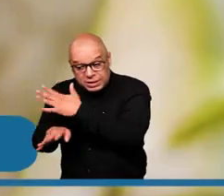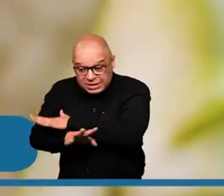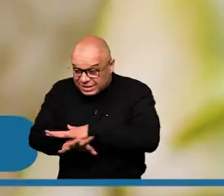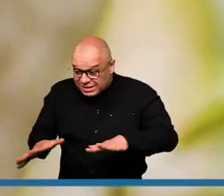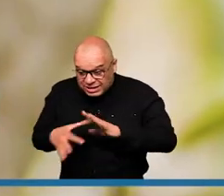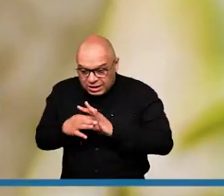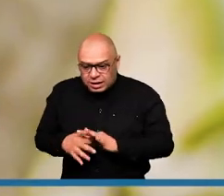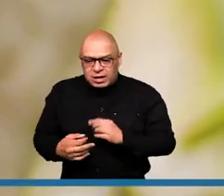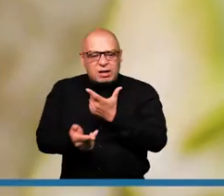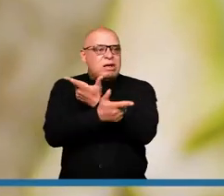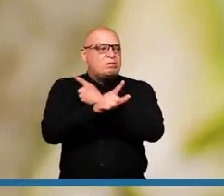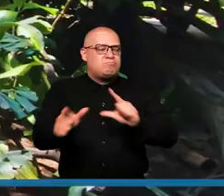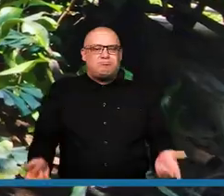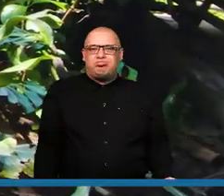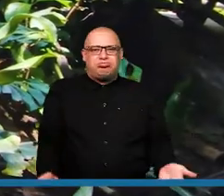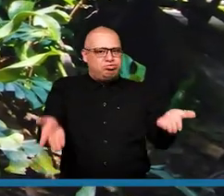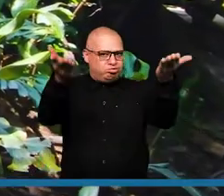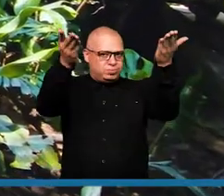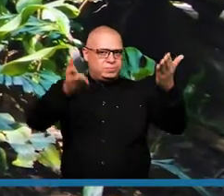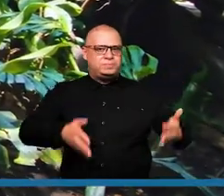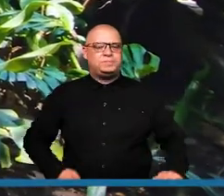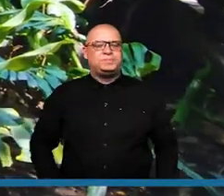poder ser libres en sus bosques.